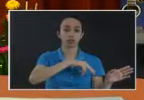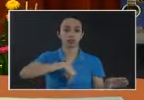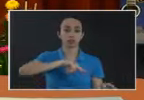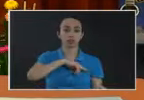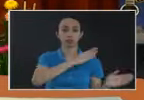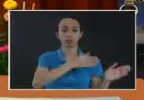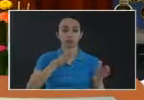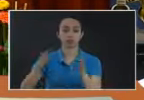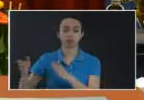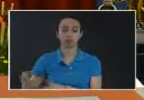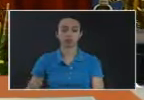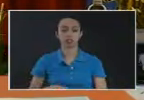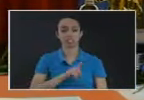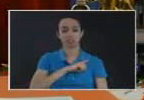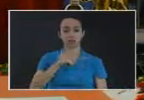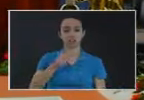Amén.